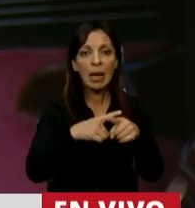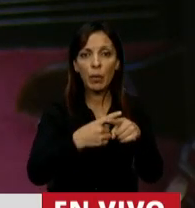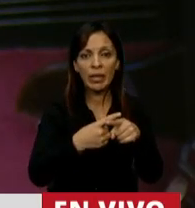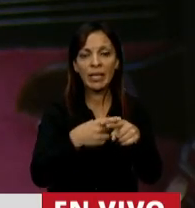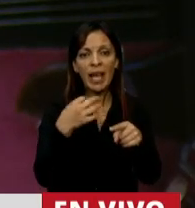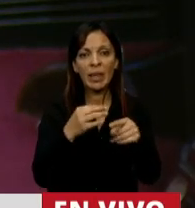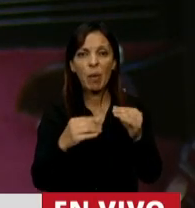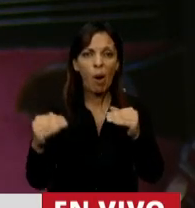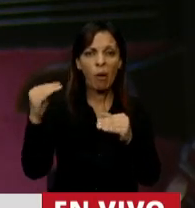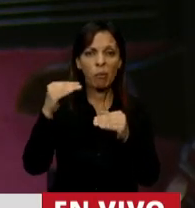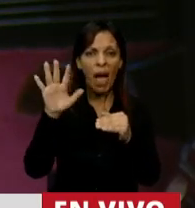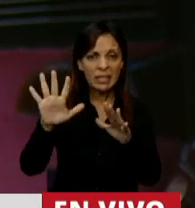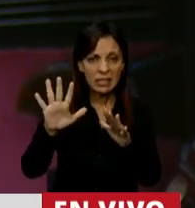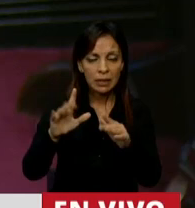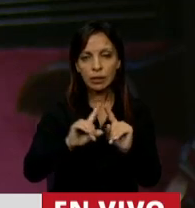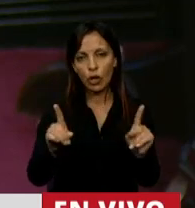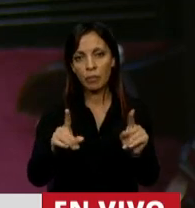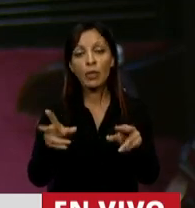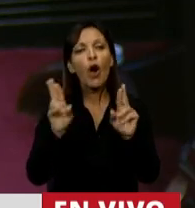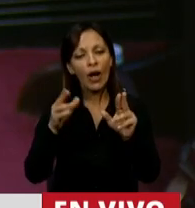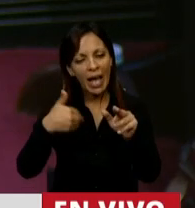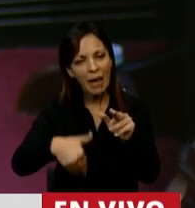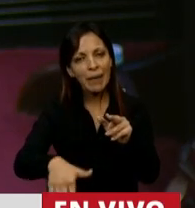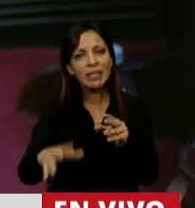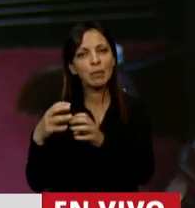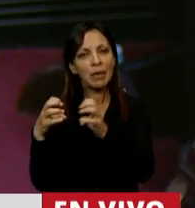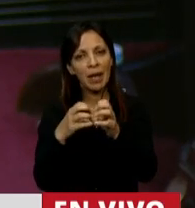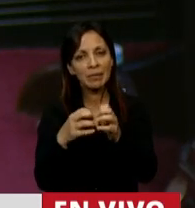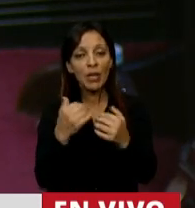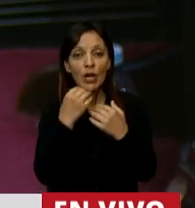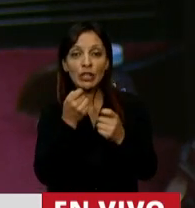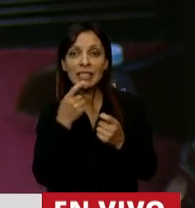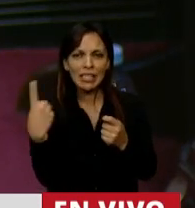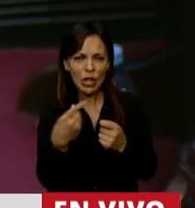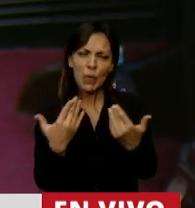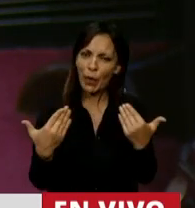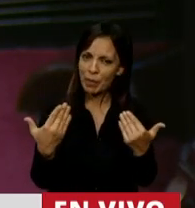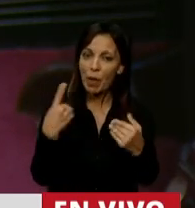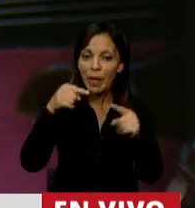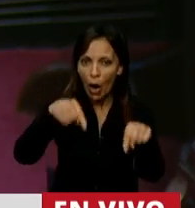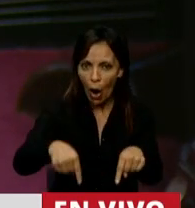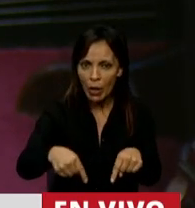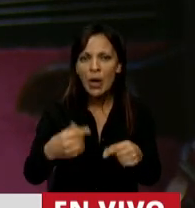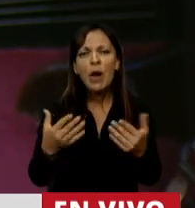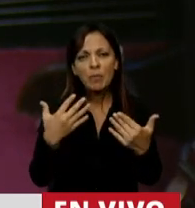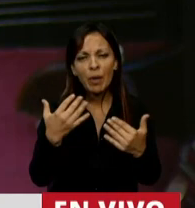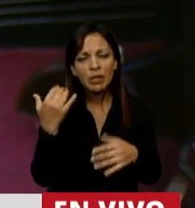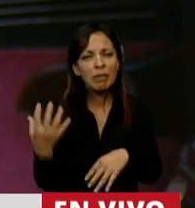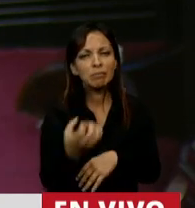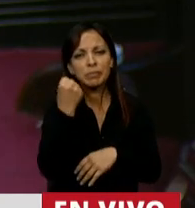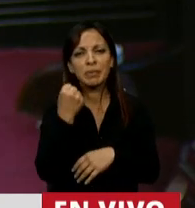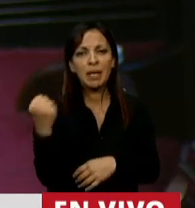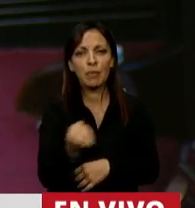esa subordinación. Ojalá que lo demos. No sé si tendremos la audacia, pero hoy tenemos ya una gran